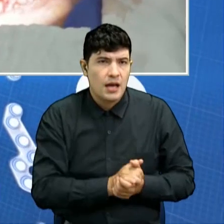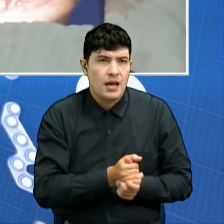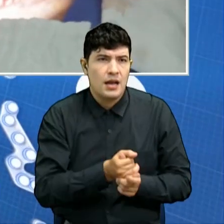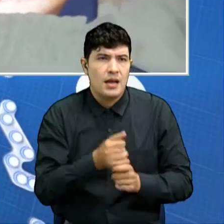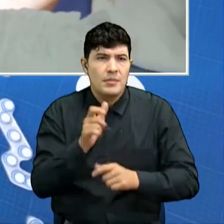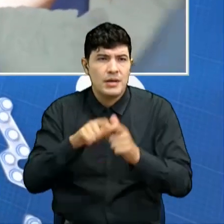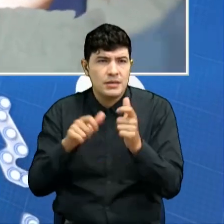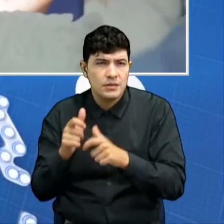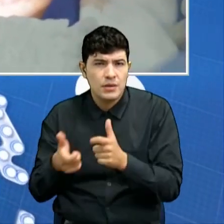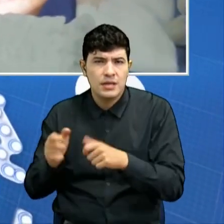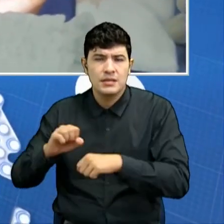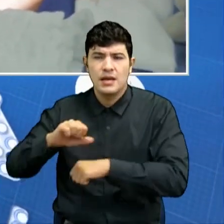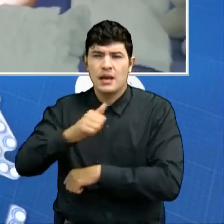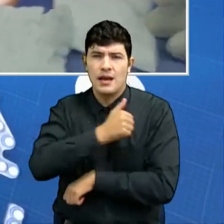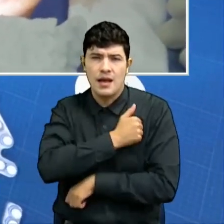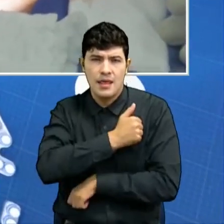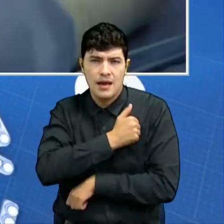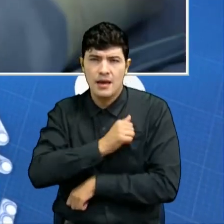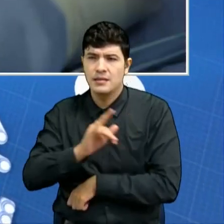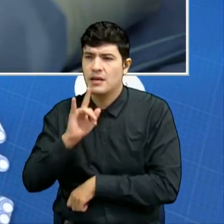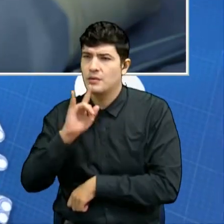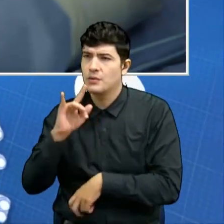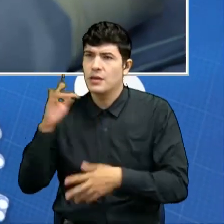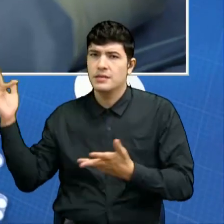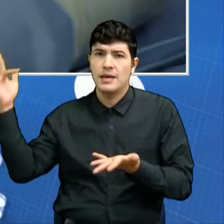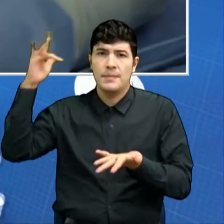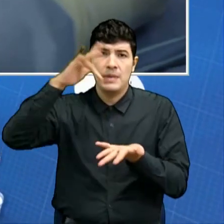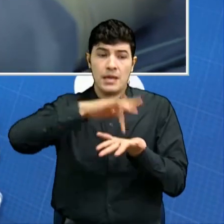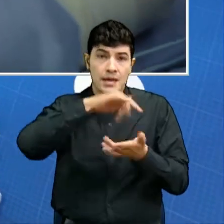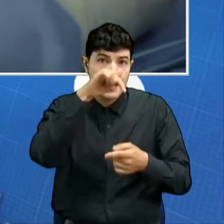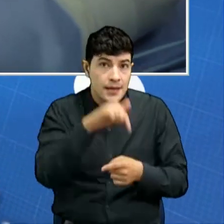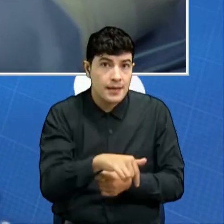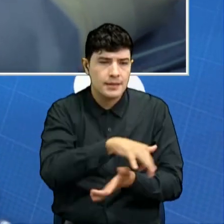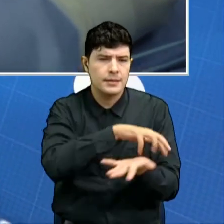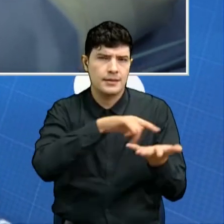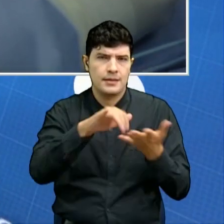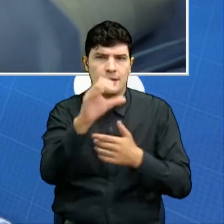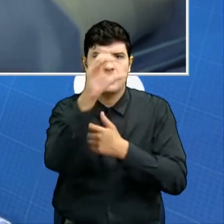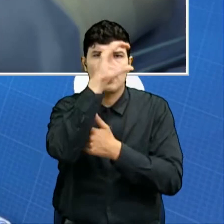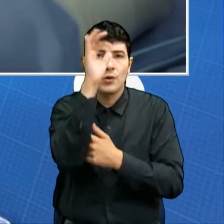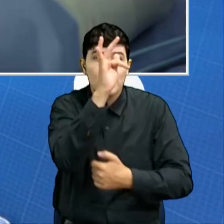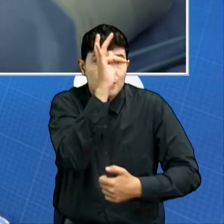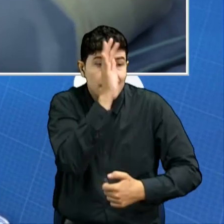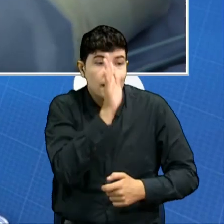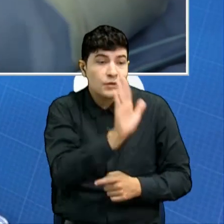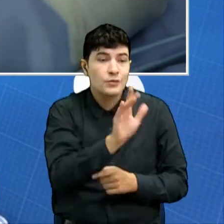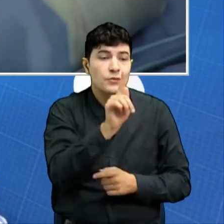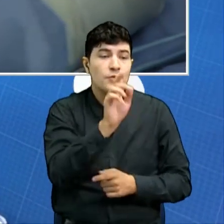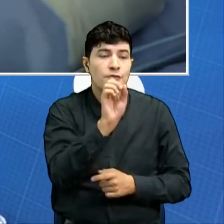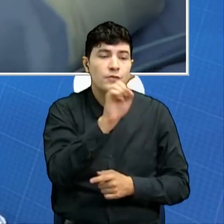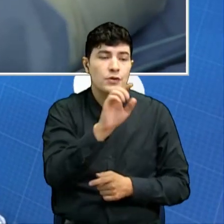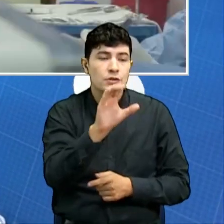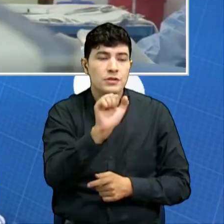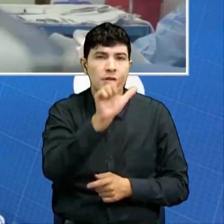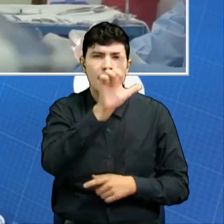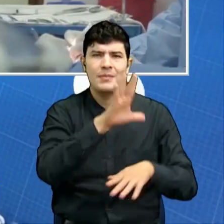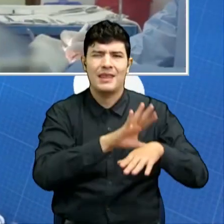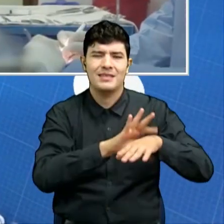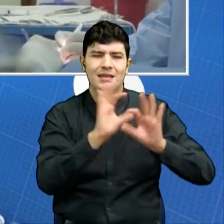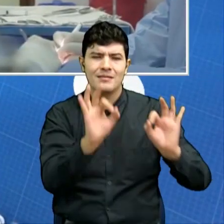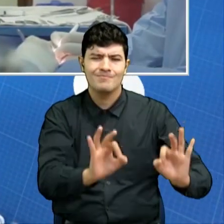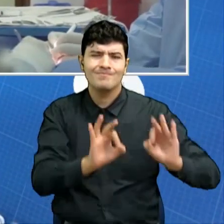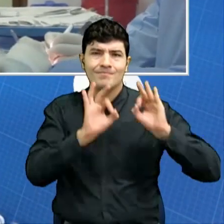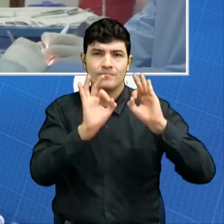Medio, de Canadá, de Estados Unidos, y seguimos consolidando nuestro grupo para ofrecer esta medicina de alta calidad. La cirugía como